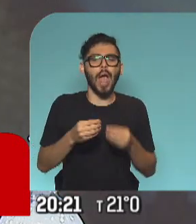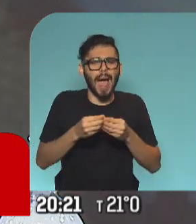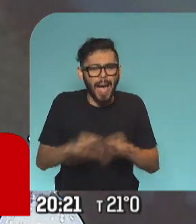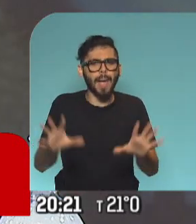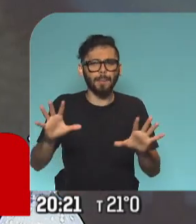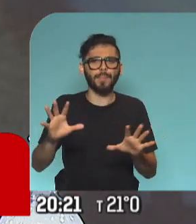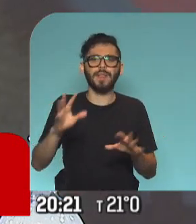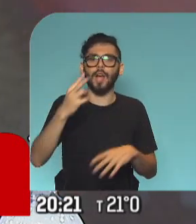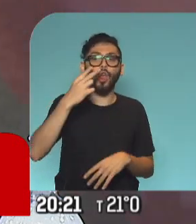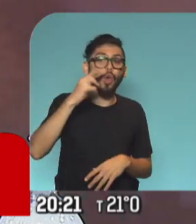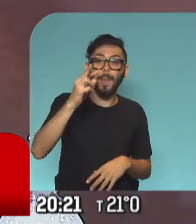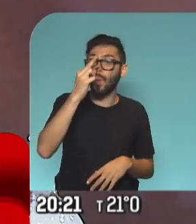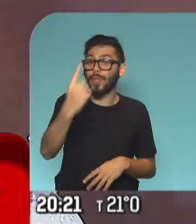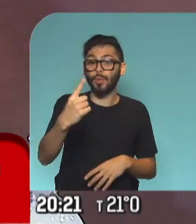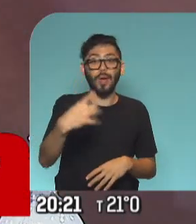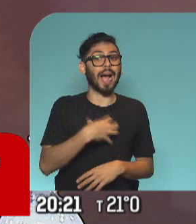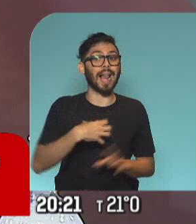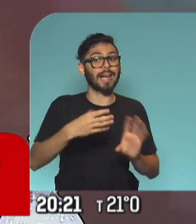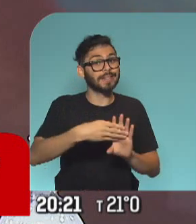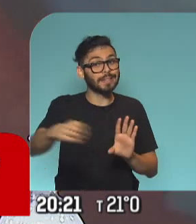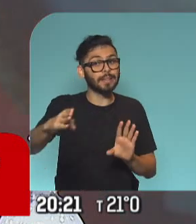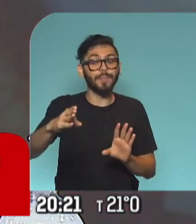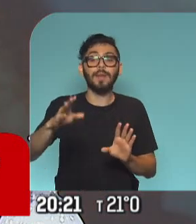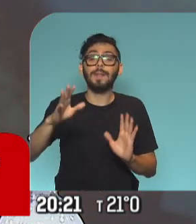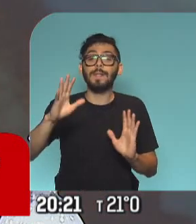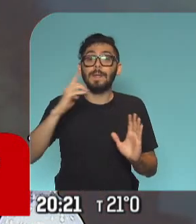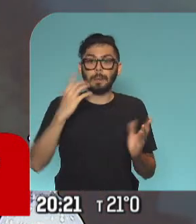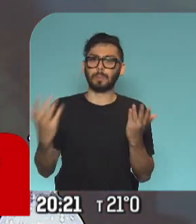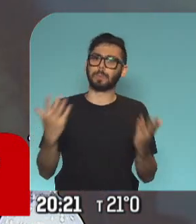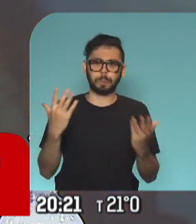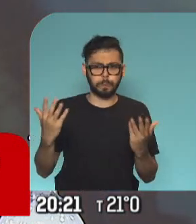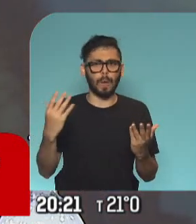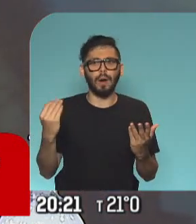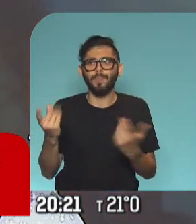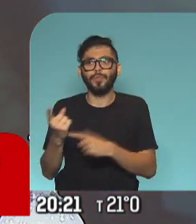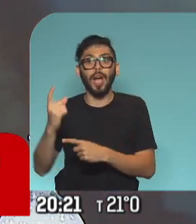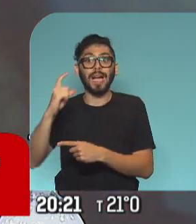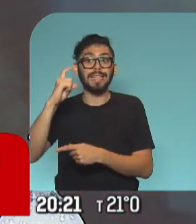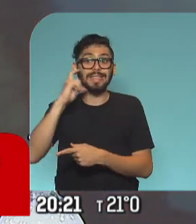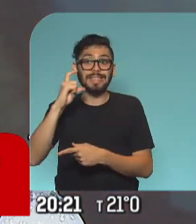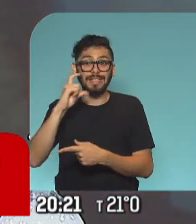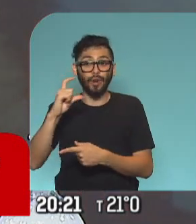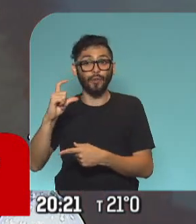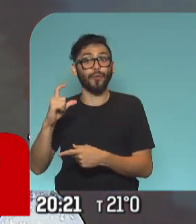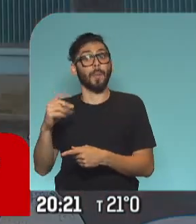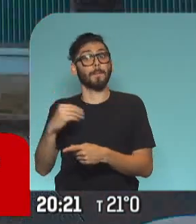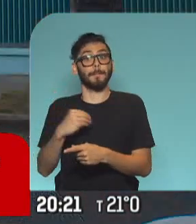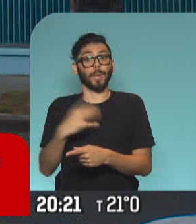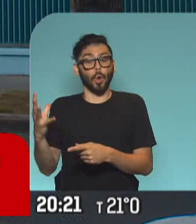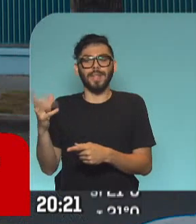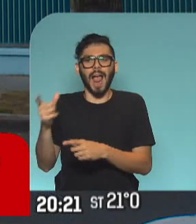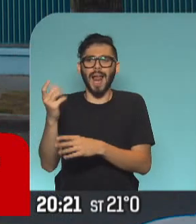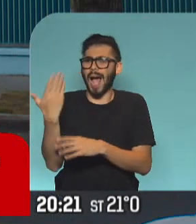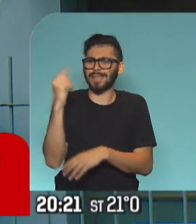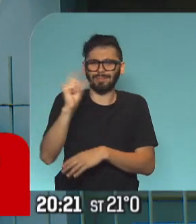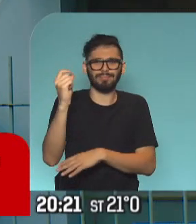lectivo 2021. Y te digo ya a priori un contraste con lo que dice Axel Kicillof en la provincia, que dio su conferencia hace